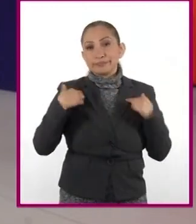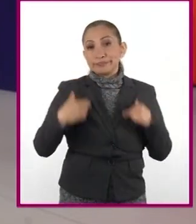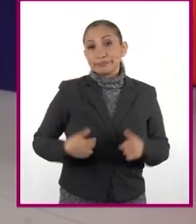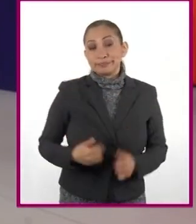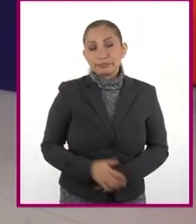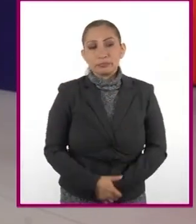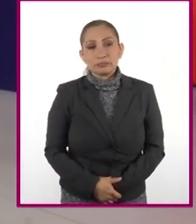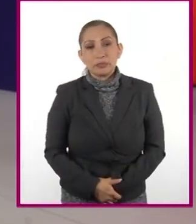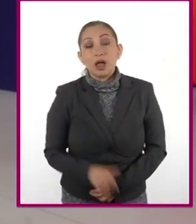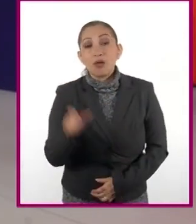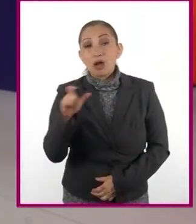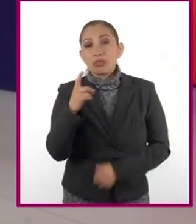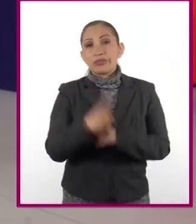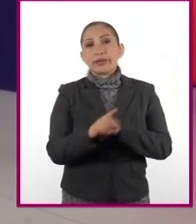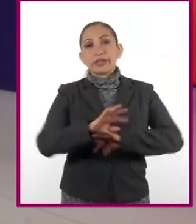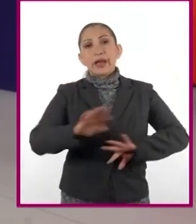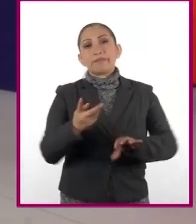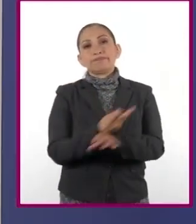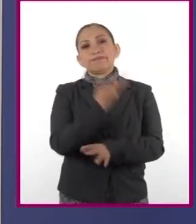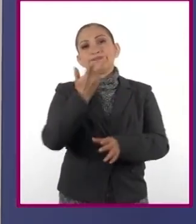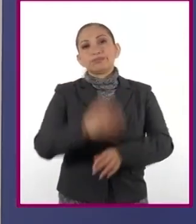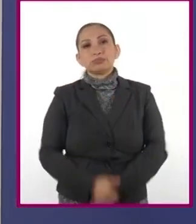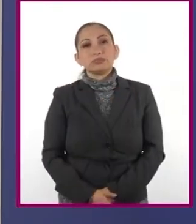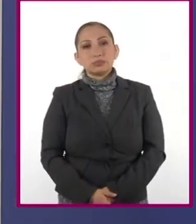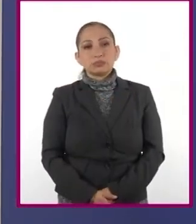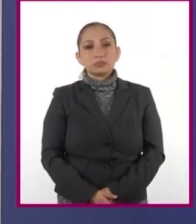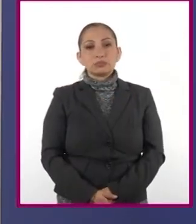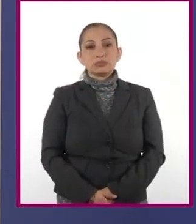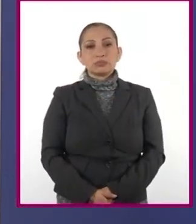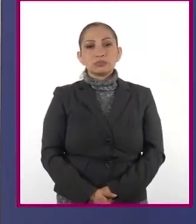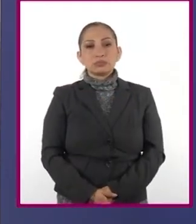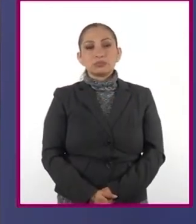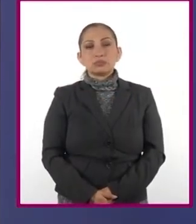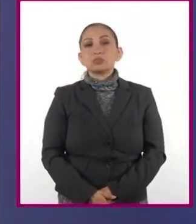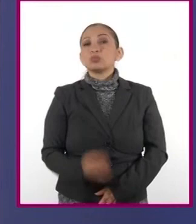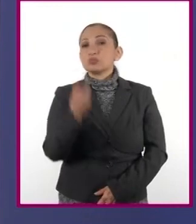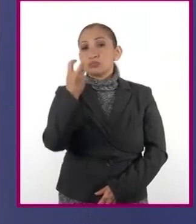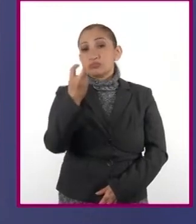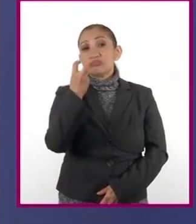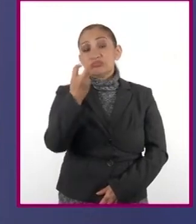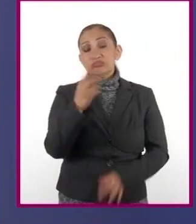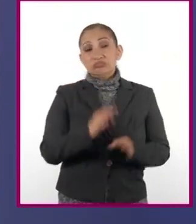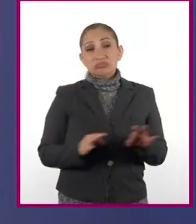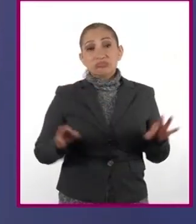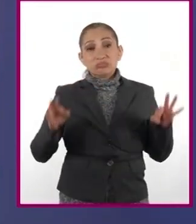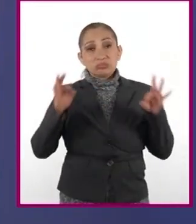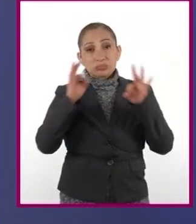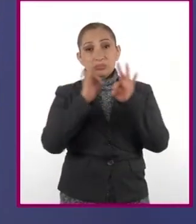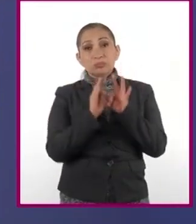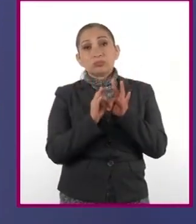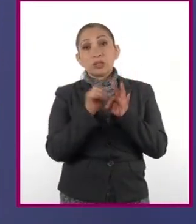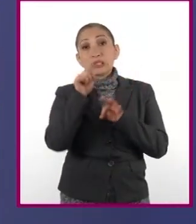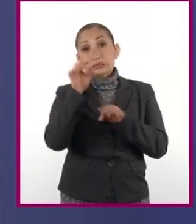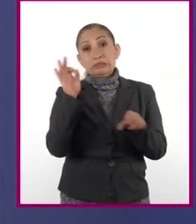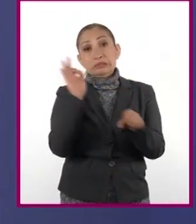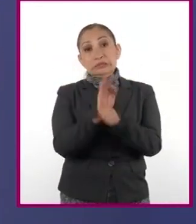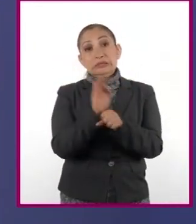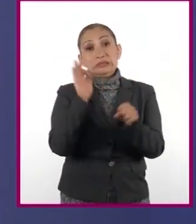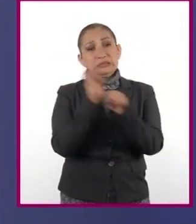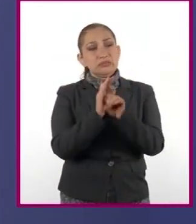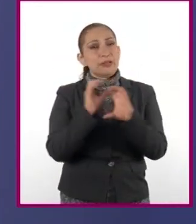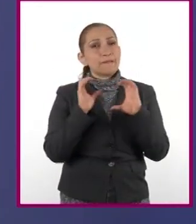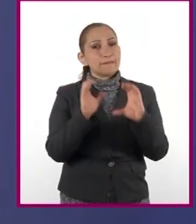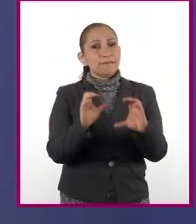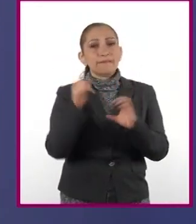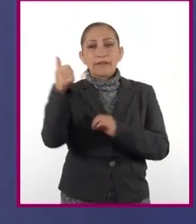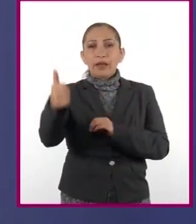humanas, cuando el daño está hecho. Por ello, es de suma importancia que protejamos y